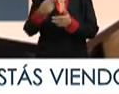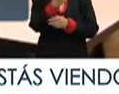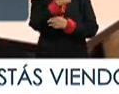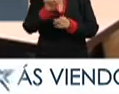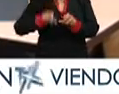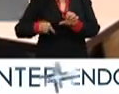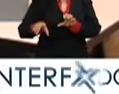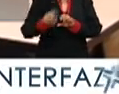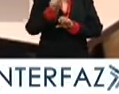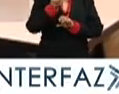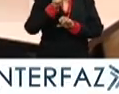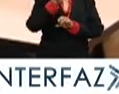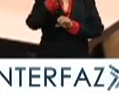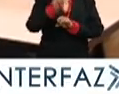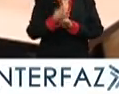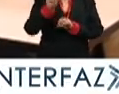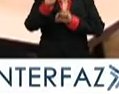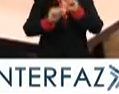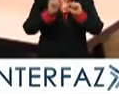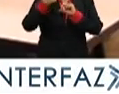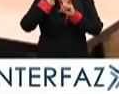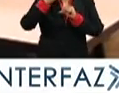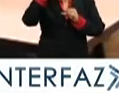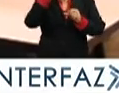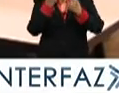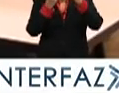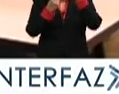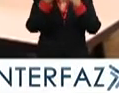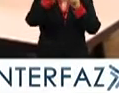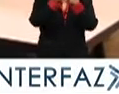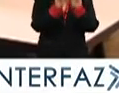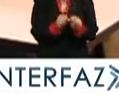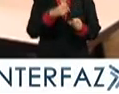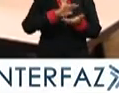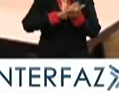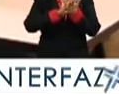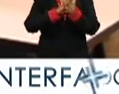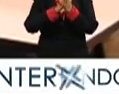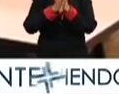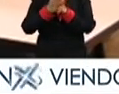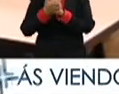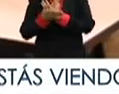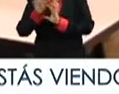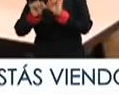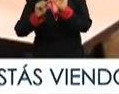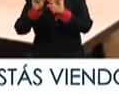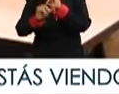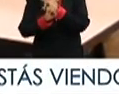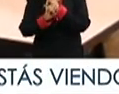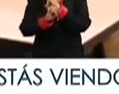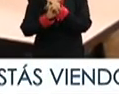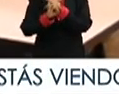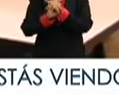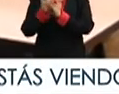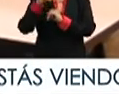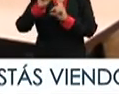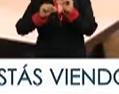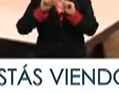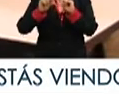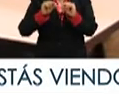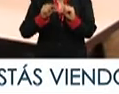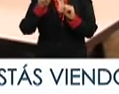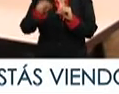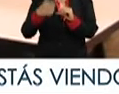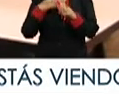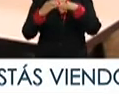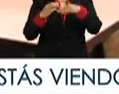textos y poco a poco irlos incursionando en el sistema hasta que van ingresando a la red de redes, al Internet y